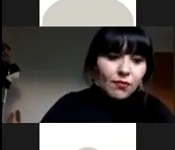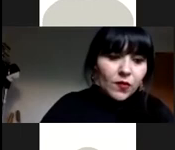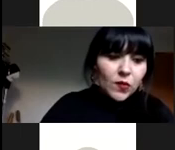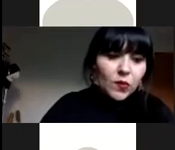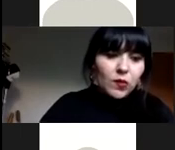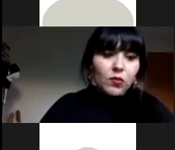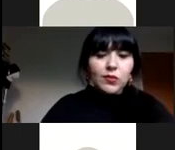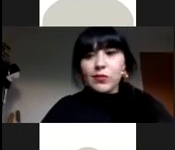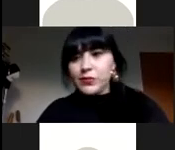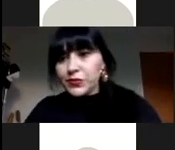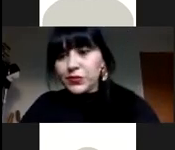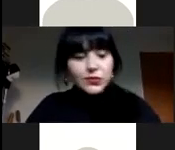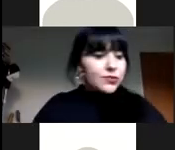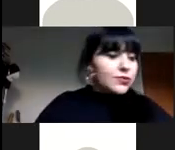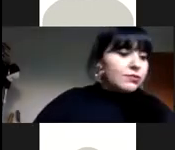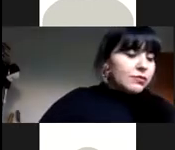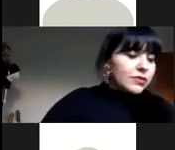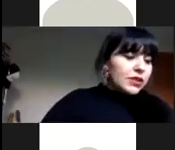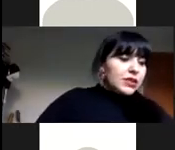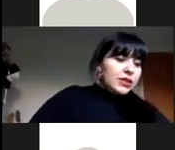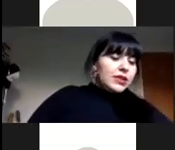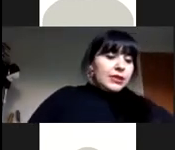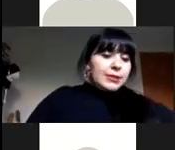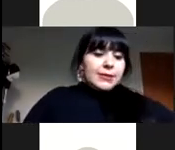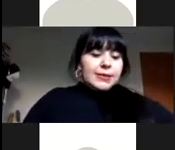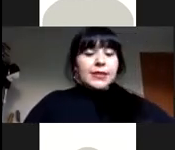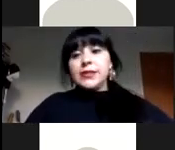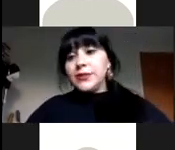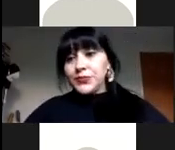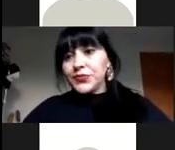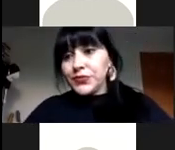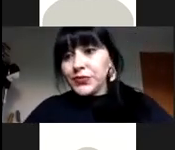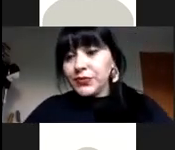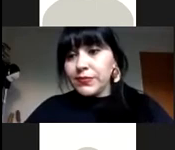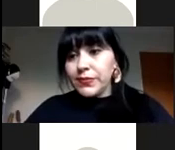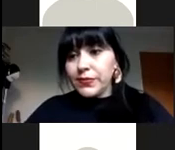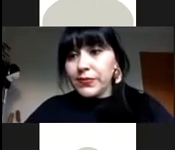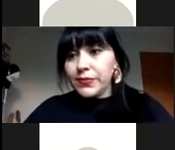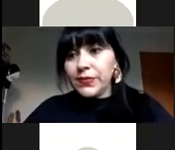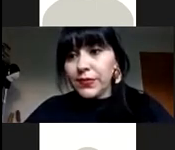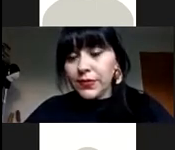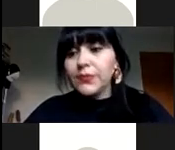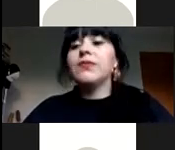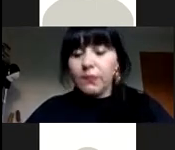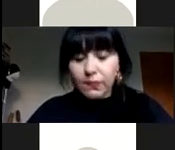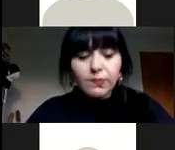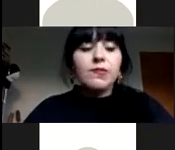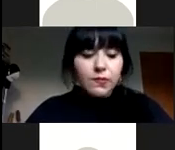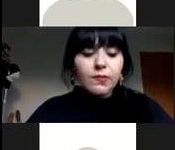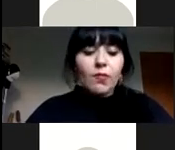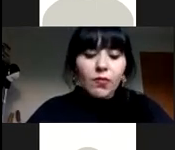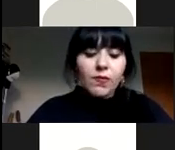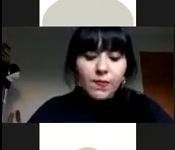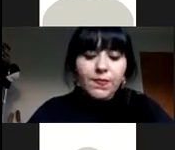los que nos ayudan a solucionar, también hay que reconocer que el Estado ha abandonado muchos sectores de la población, aquellos